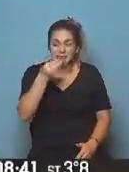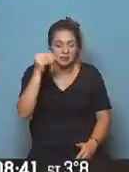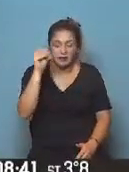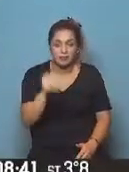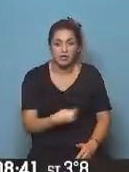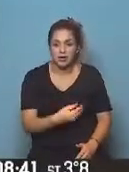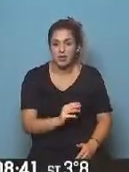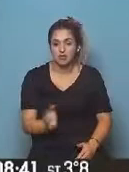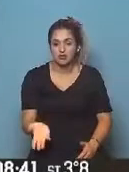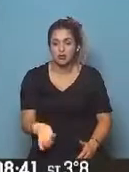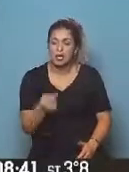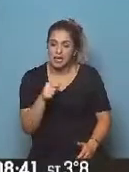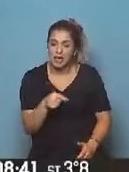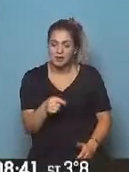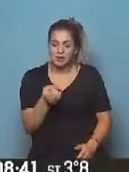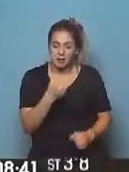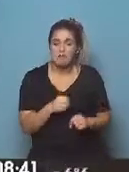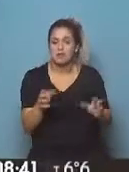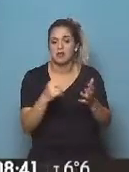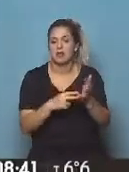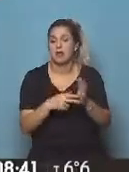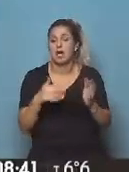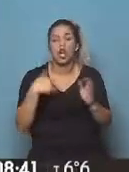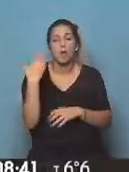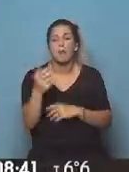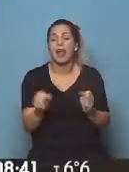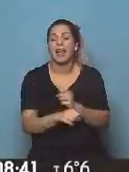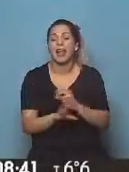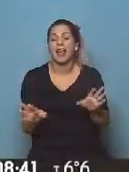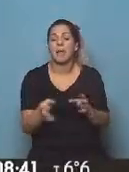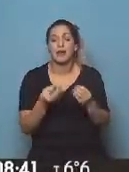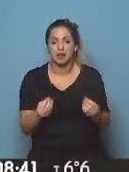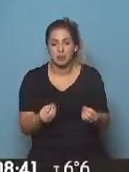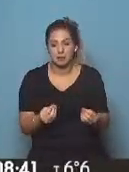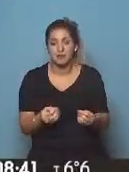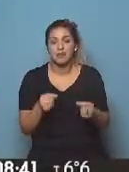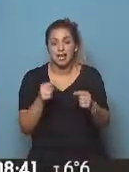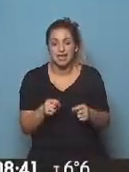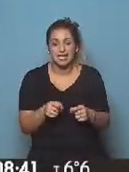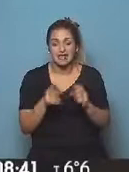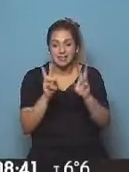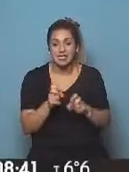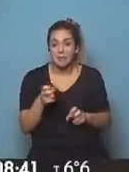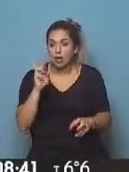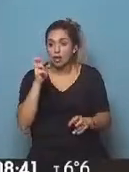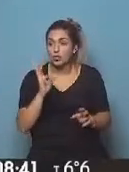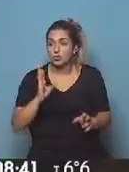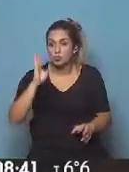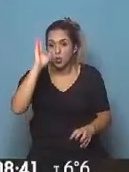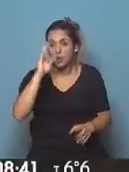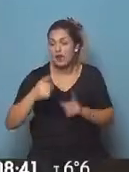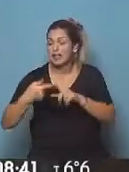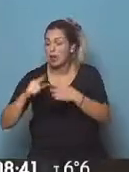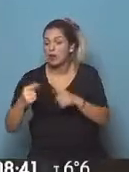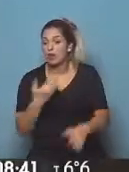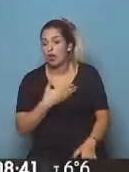es la razón del problema lo más grave de todo es que estas corridas cambiarias y el acuerdo con el fondo han